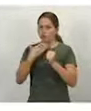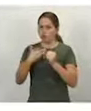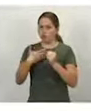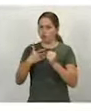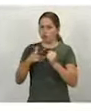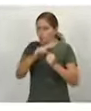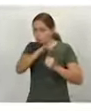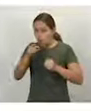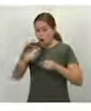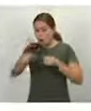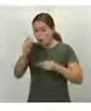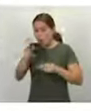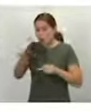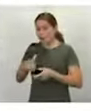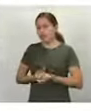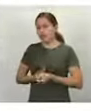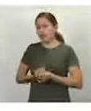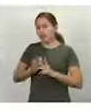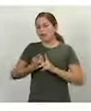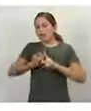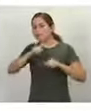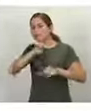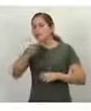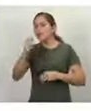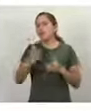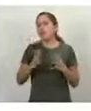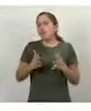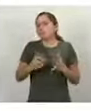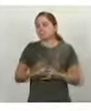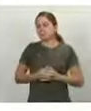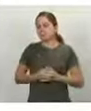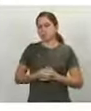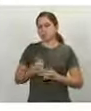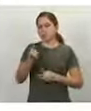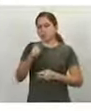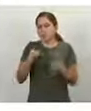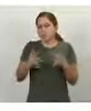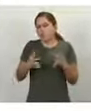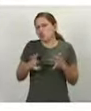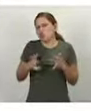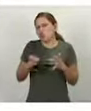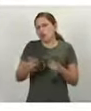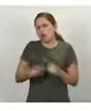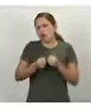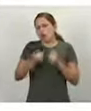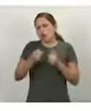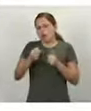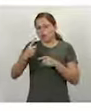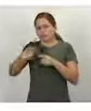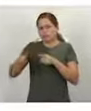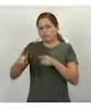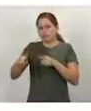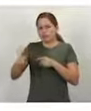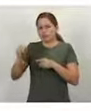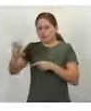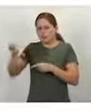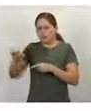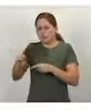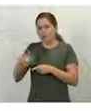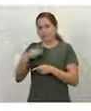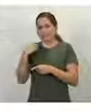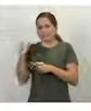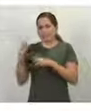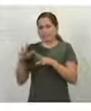nadie. Pero no la temo, como no temo la furia del tirano miserable que arrancó la vida a 70 hermanos